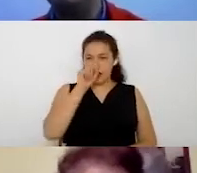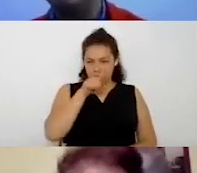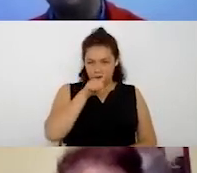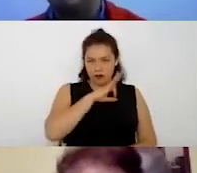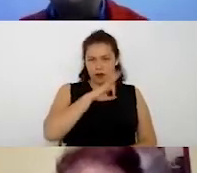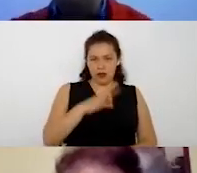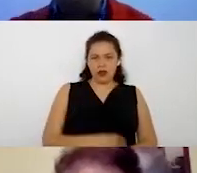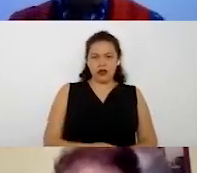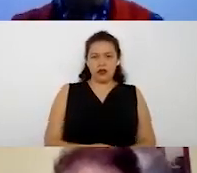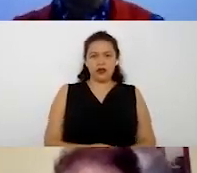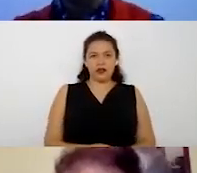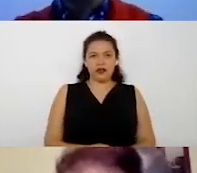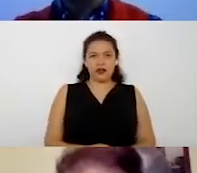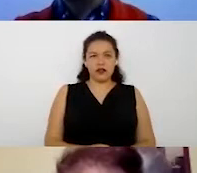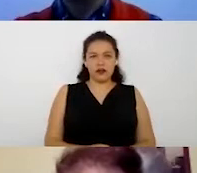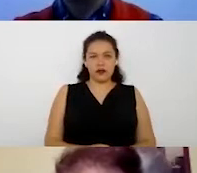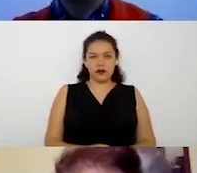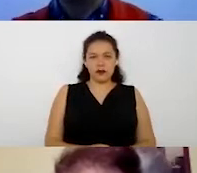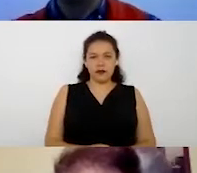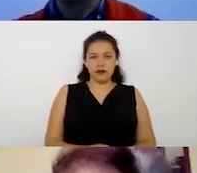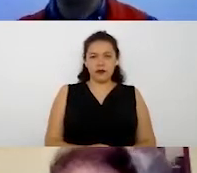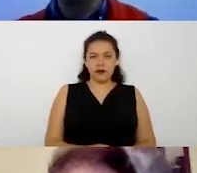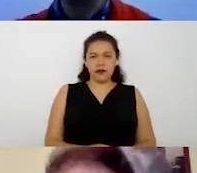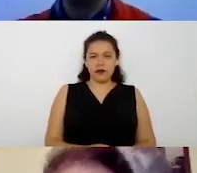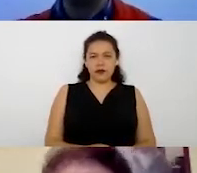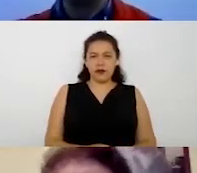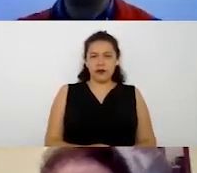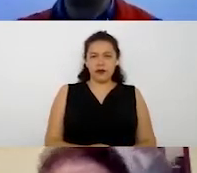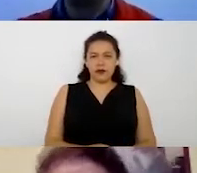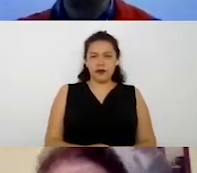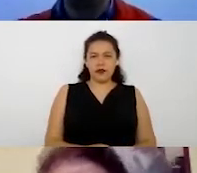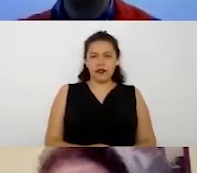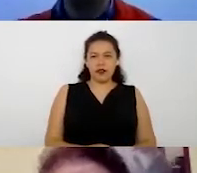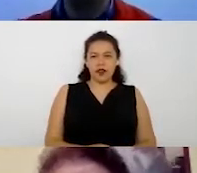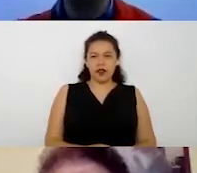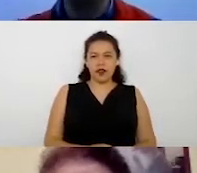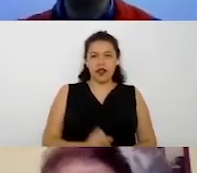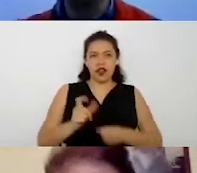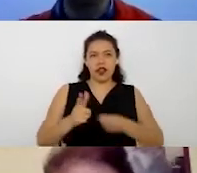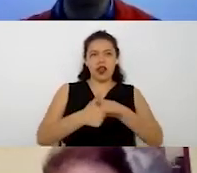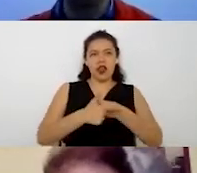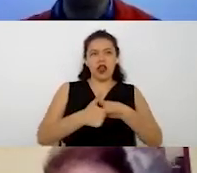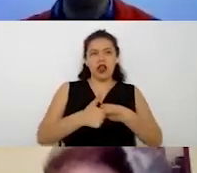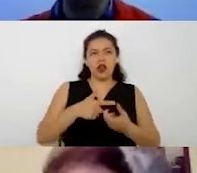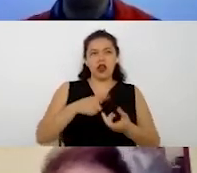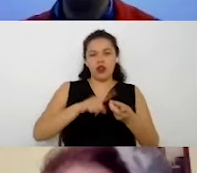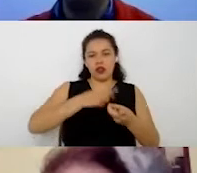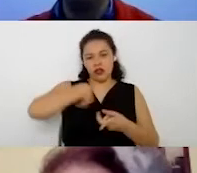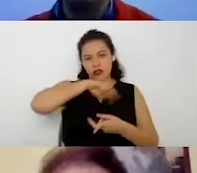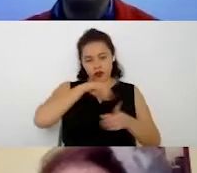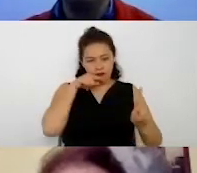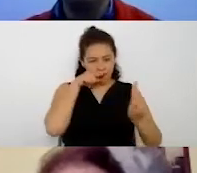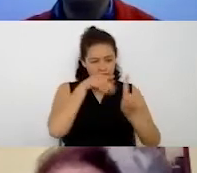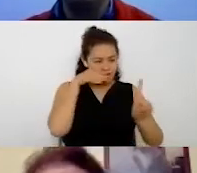aplicarse. Una de las excepciones donde tampoco podemos aplicar un método de contención directa o